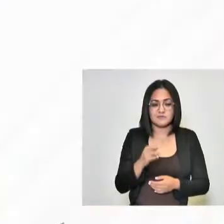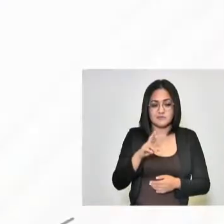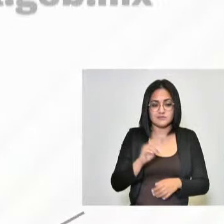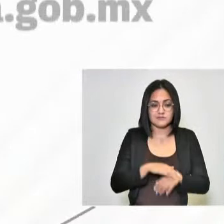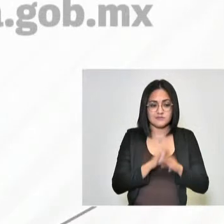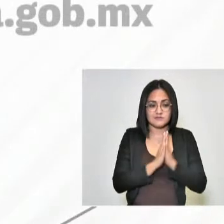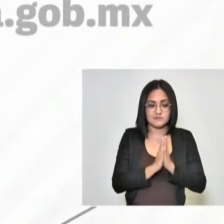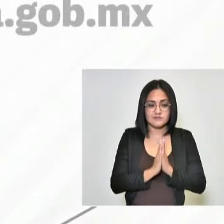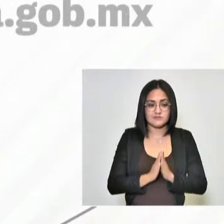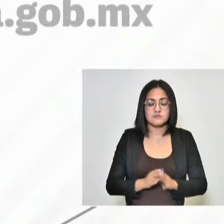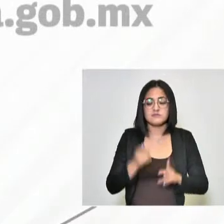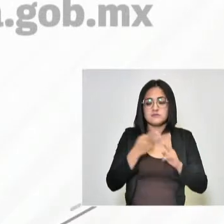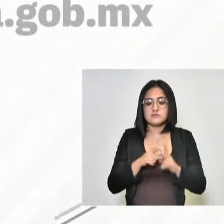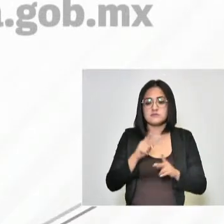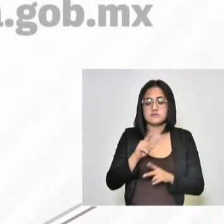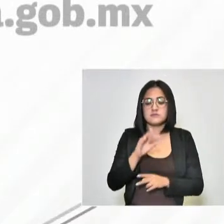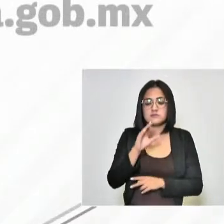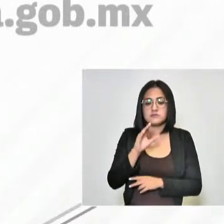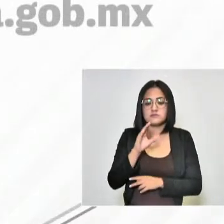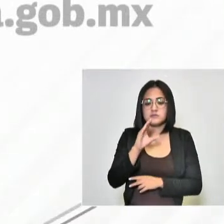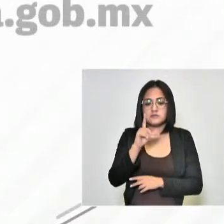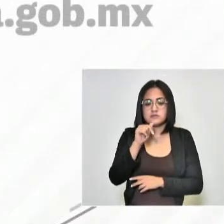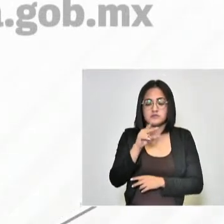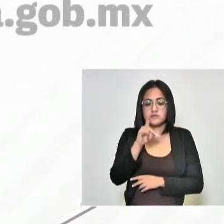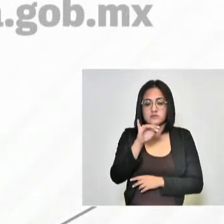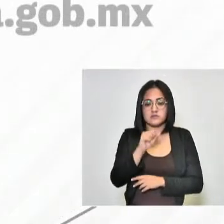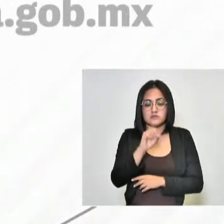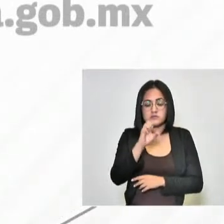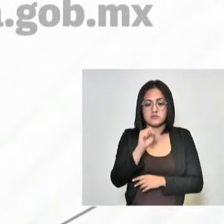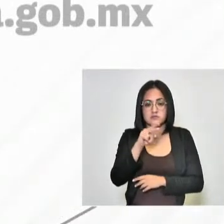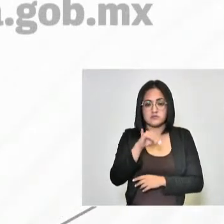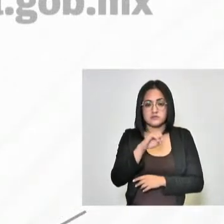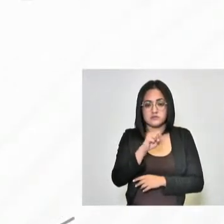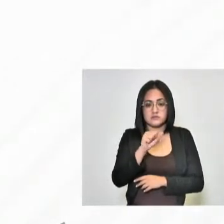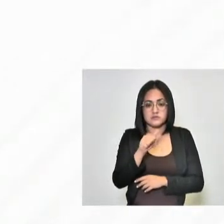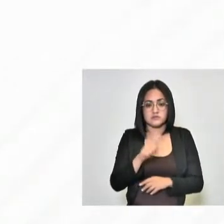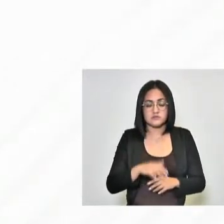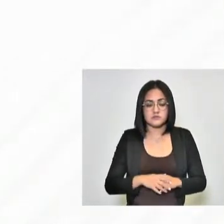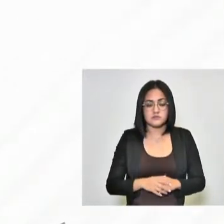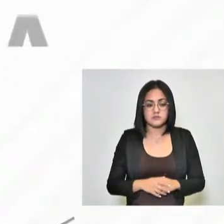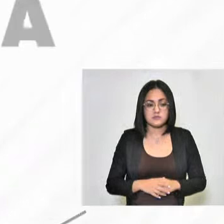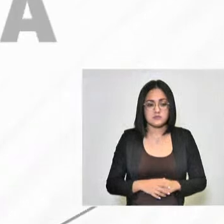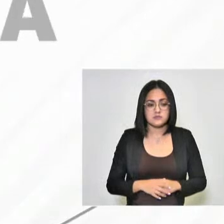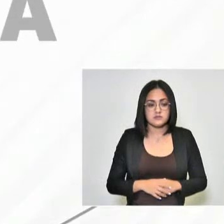Vero. Empezamos con Claudia Espinosa de SB Noticias.